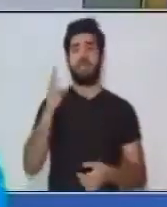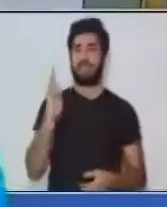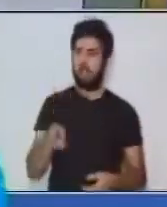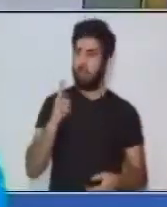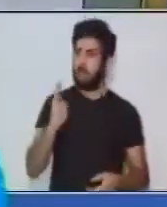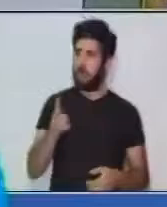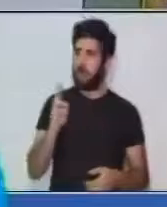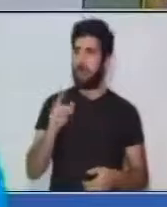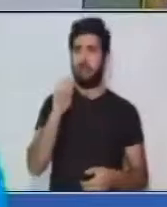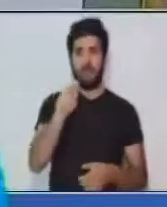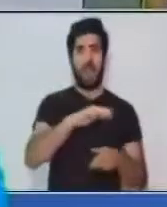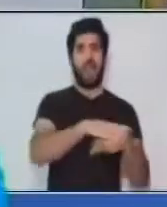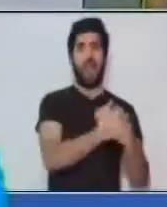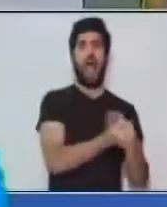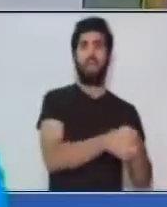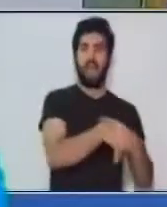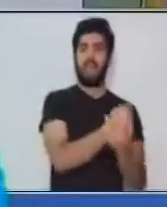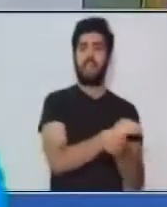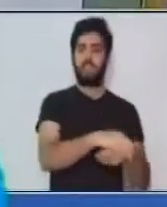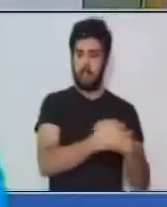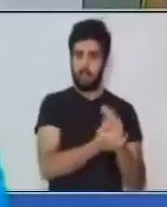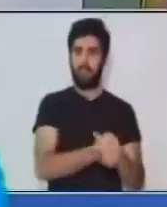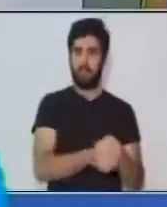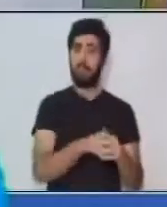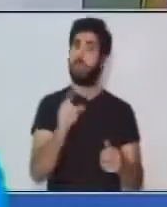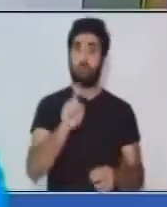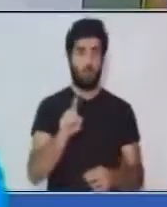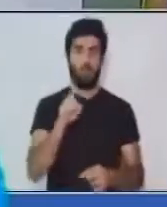manos constantemente con agua y con jabón, y